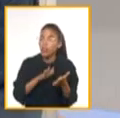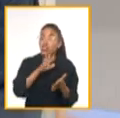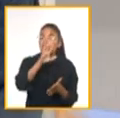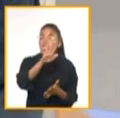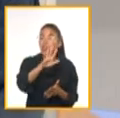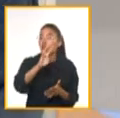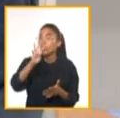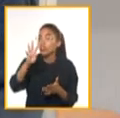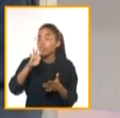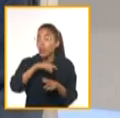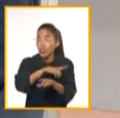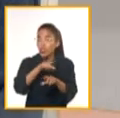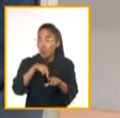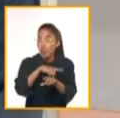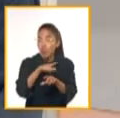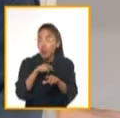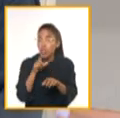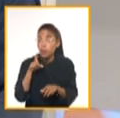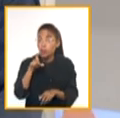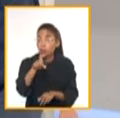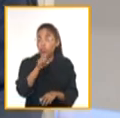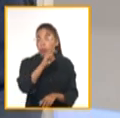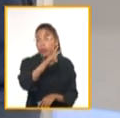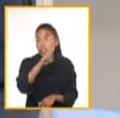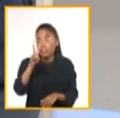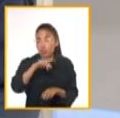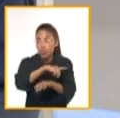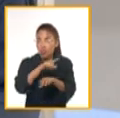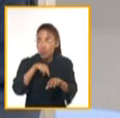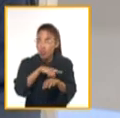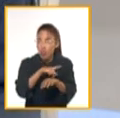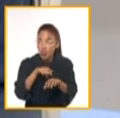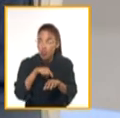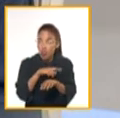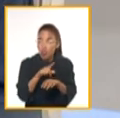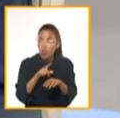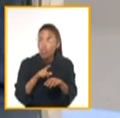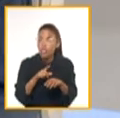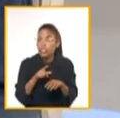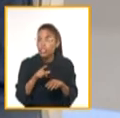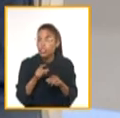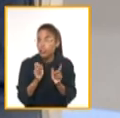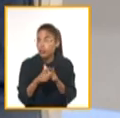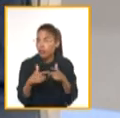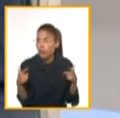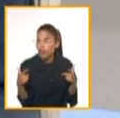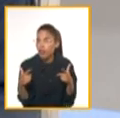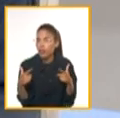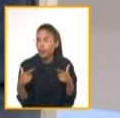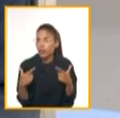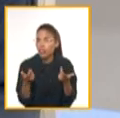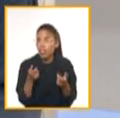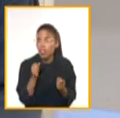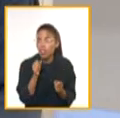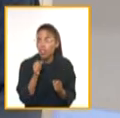o menos de restablecimiento. El último fue 22 horas, ¿verdad? Ahí casi todo salió al dedillo, todo al detalle. Y